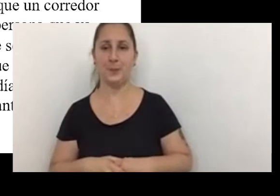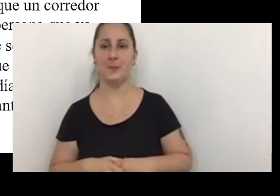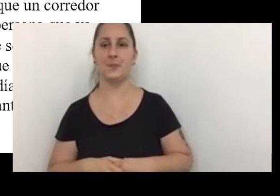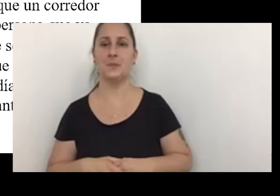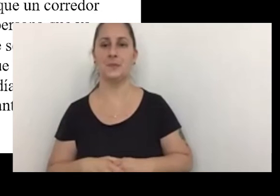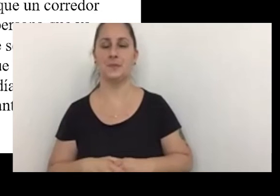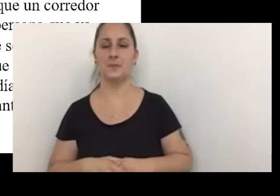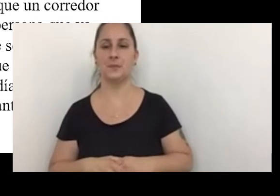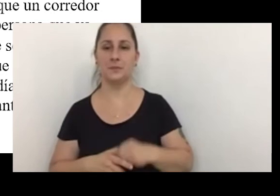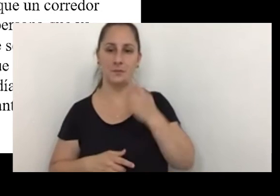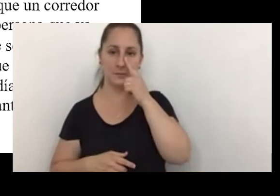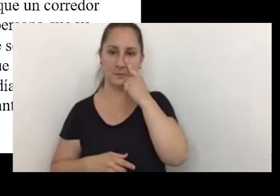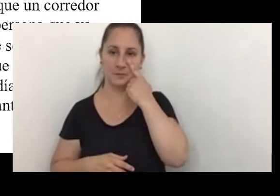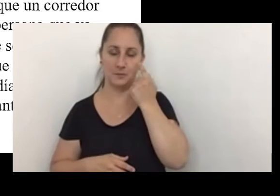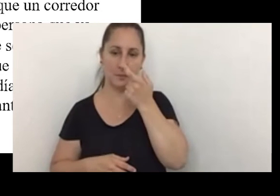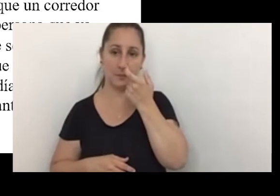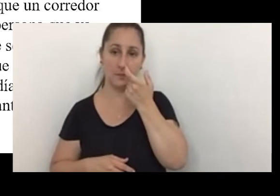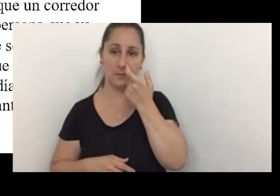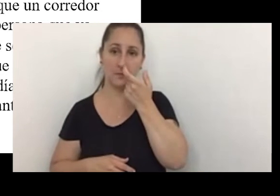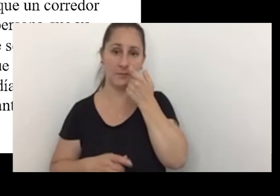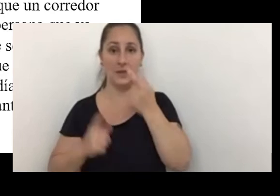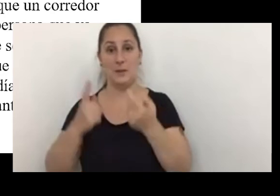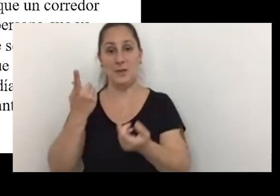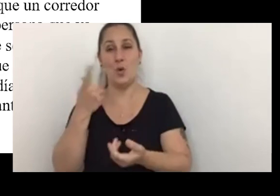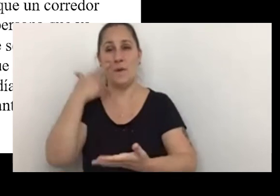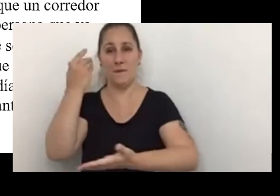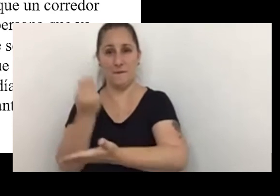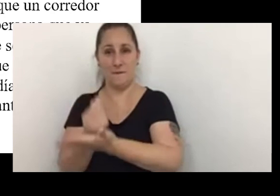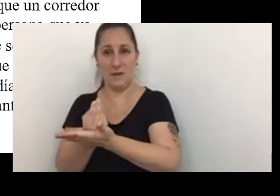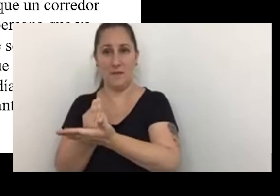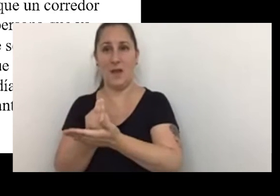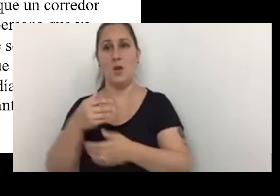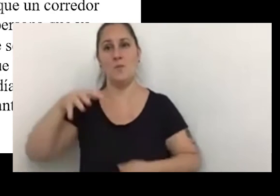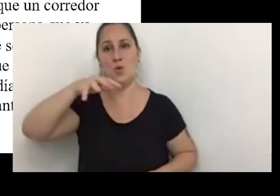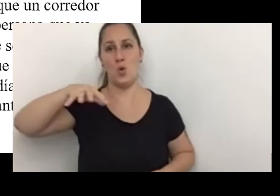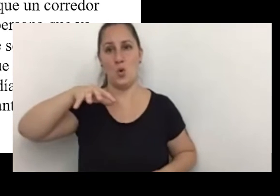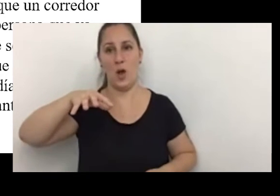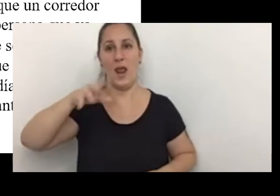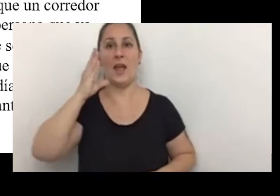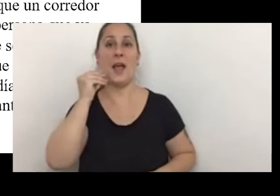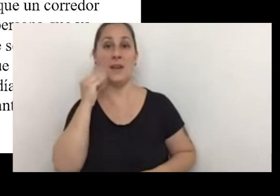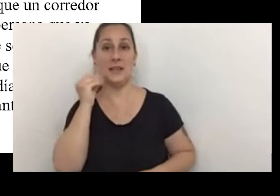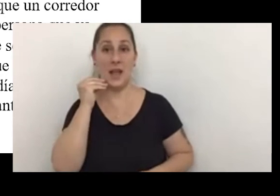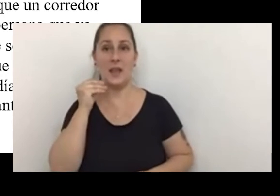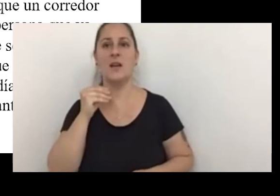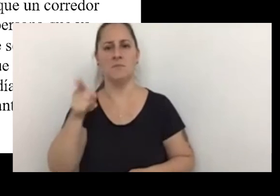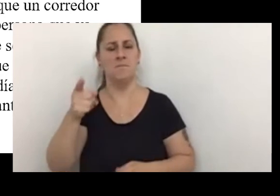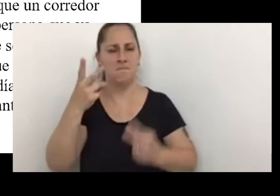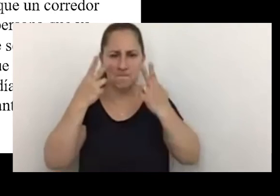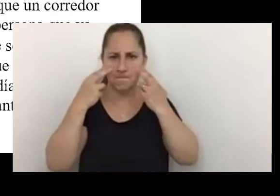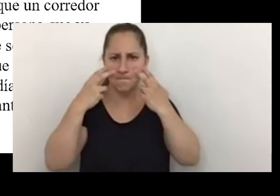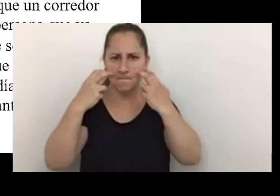más, los habitantes de Rotterdam, ¿sí?, que han planteado, que han sido los estudiosos de esta